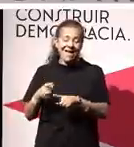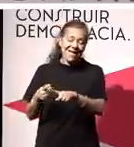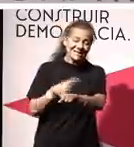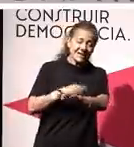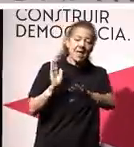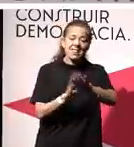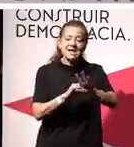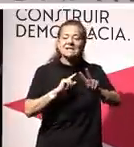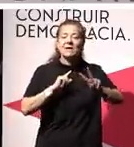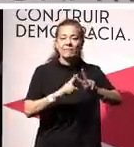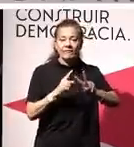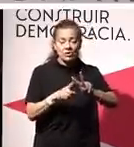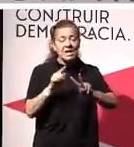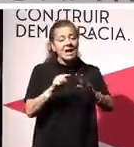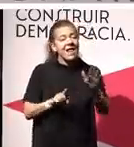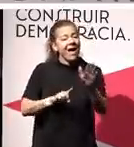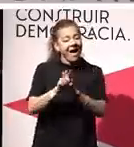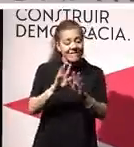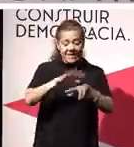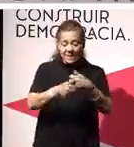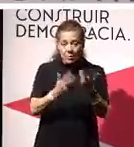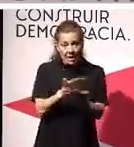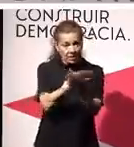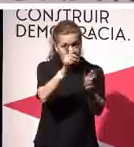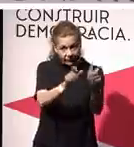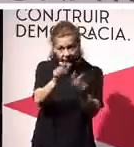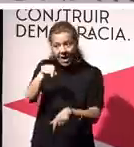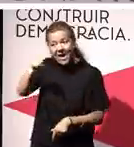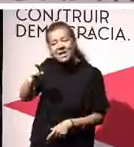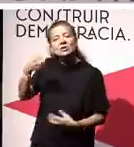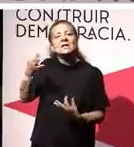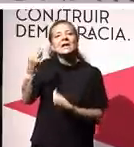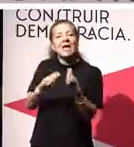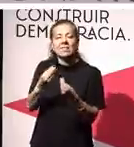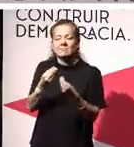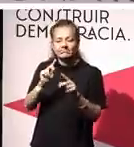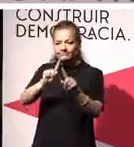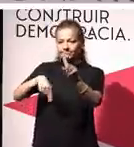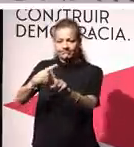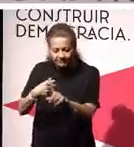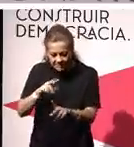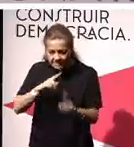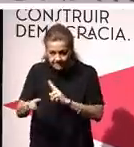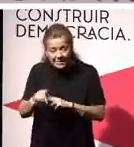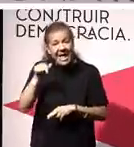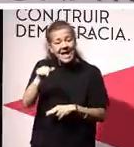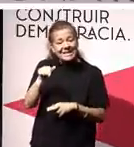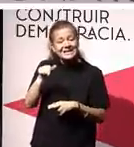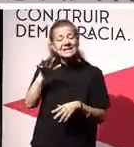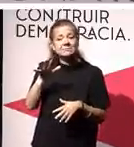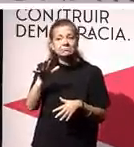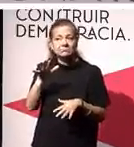de Vox. Frente al avance democrático de nuestro pueblo, a ellos solo les queda la reacción. Desde esas